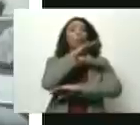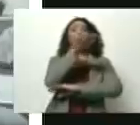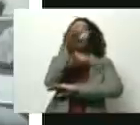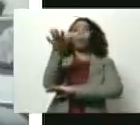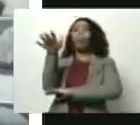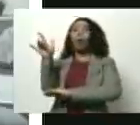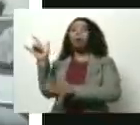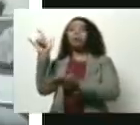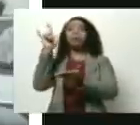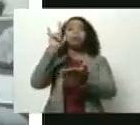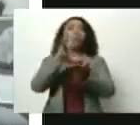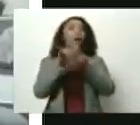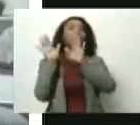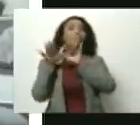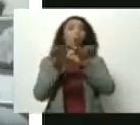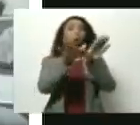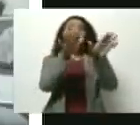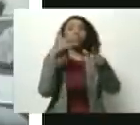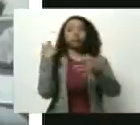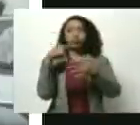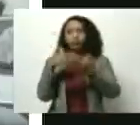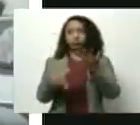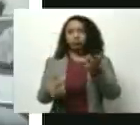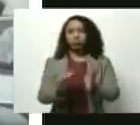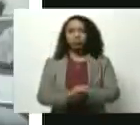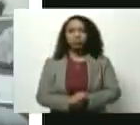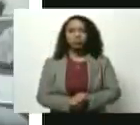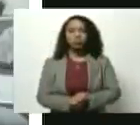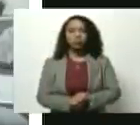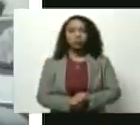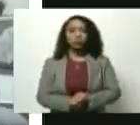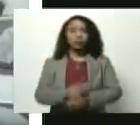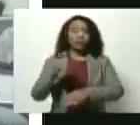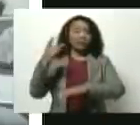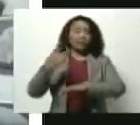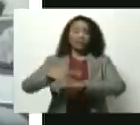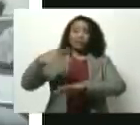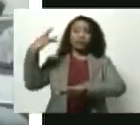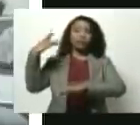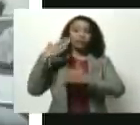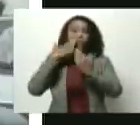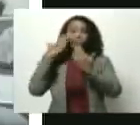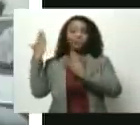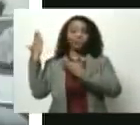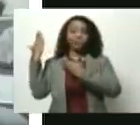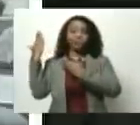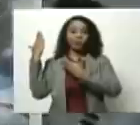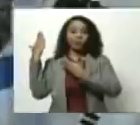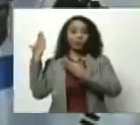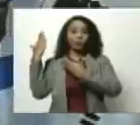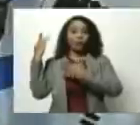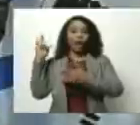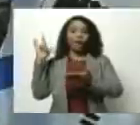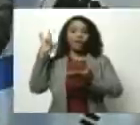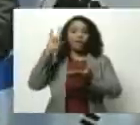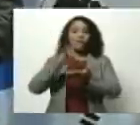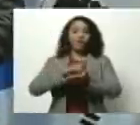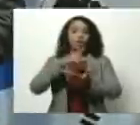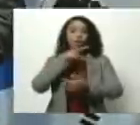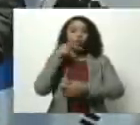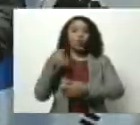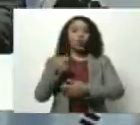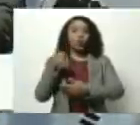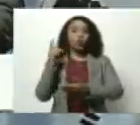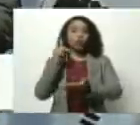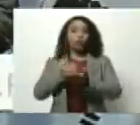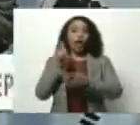el vuelo de los pájaros, etcétera. Un delito muy grave. Un avión ruso llegando, él agarra y